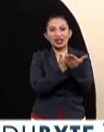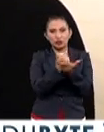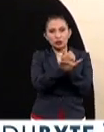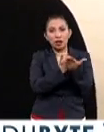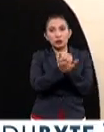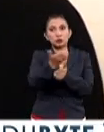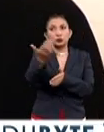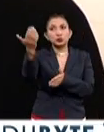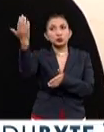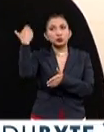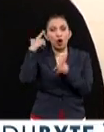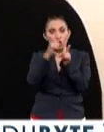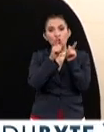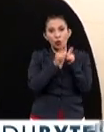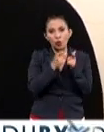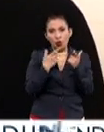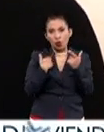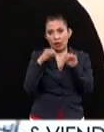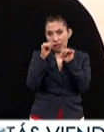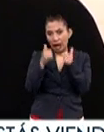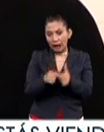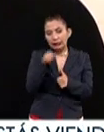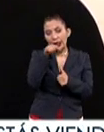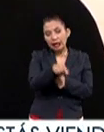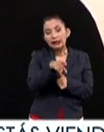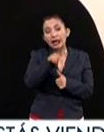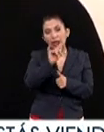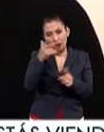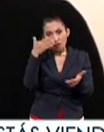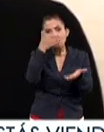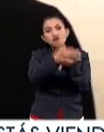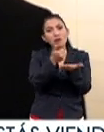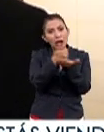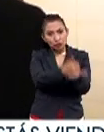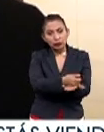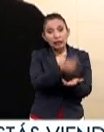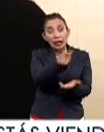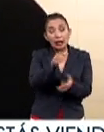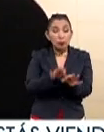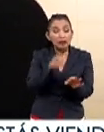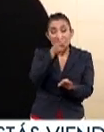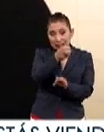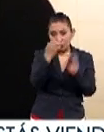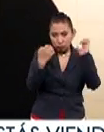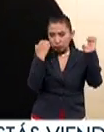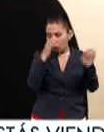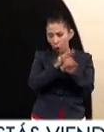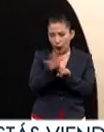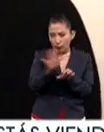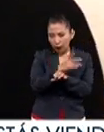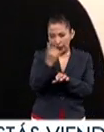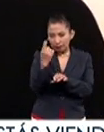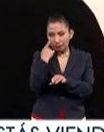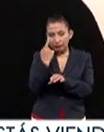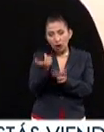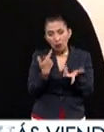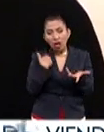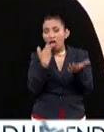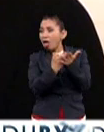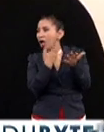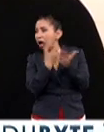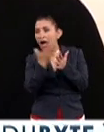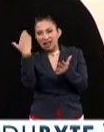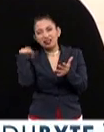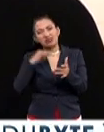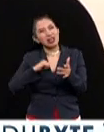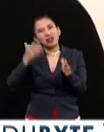que era una agrupación artística en la cual Kandinsky participaba. La relevancia de esta exposición, si bien fue muy criticada en